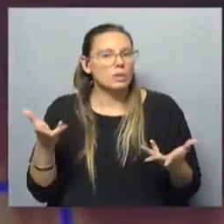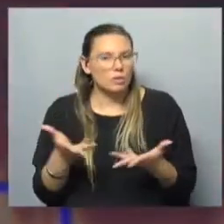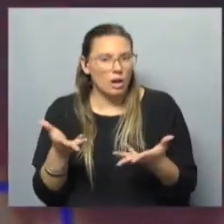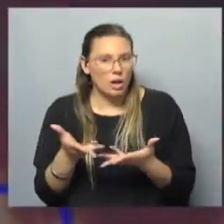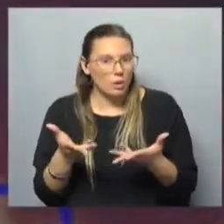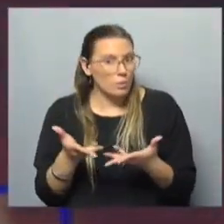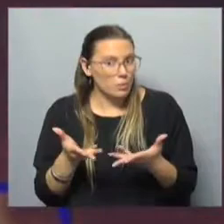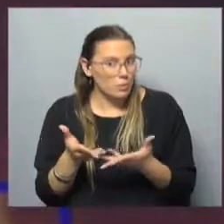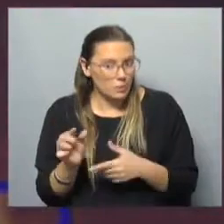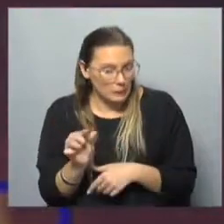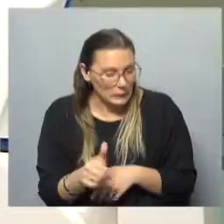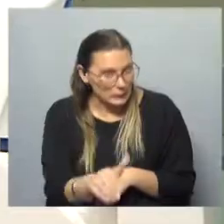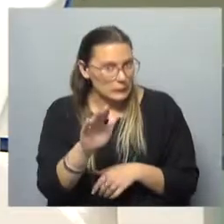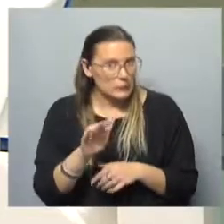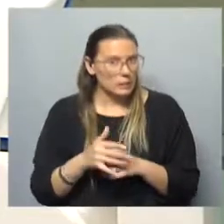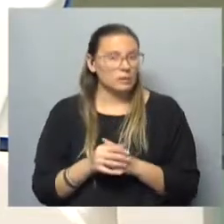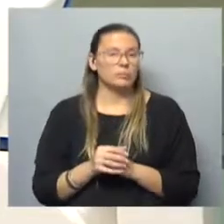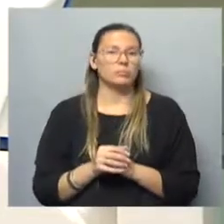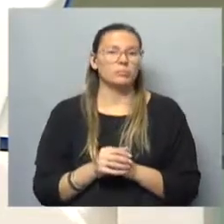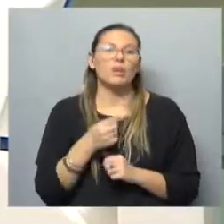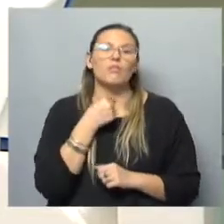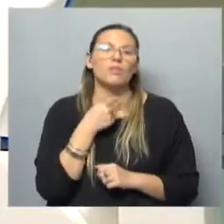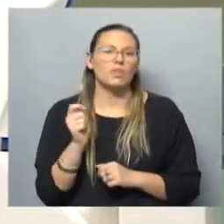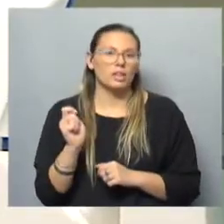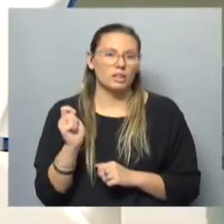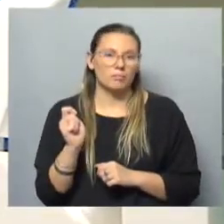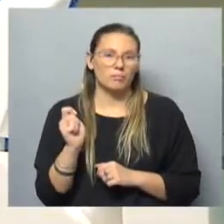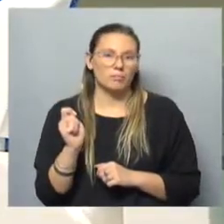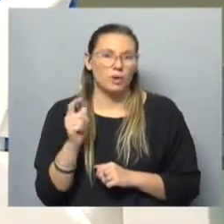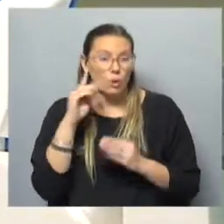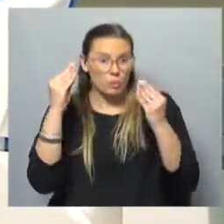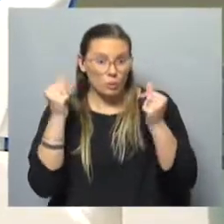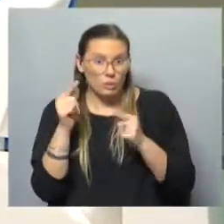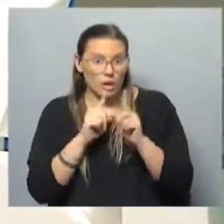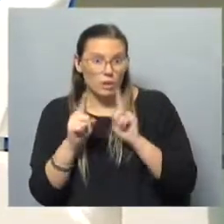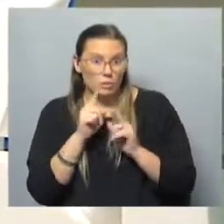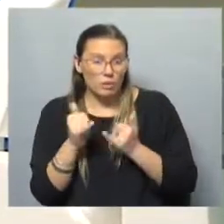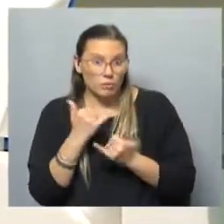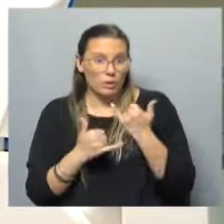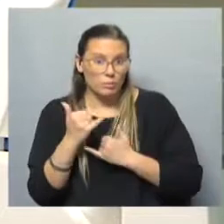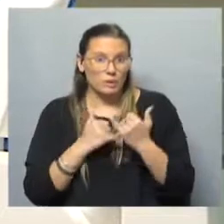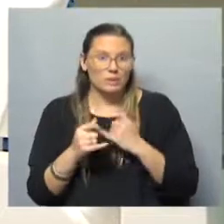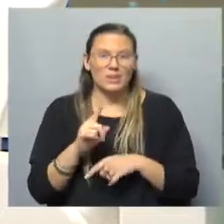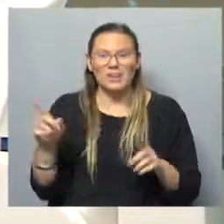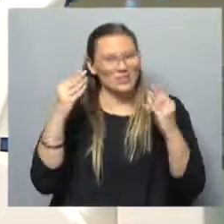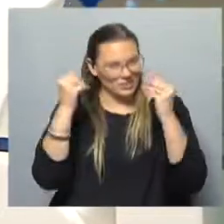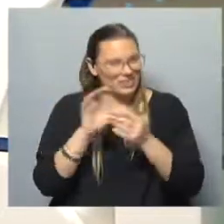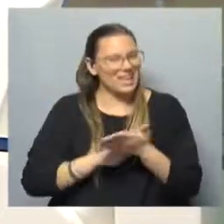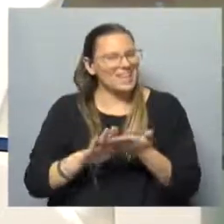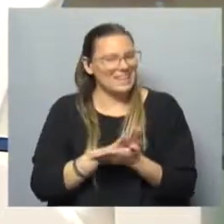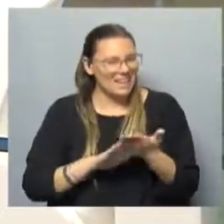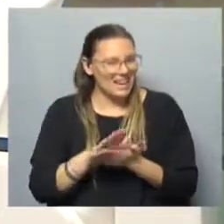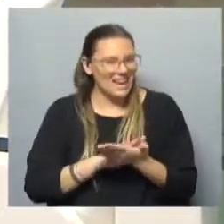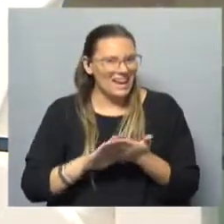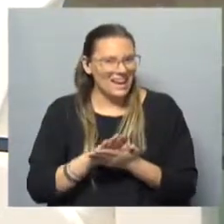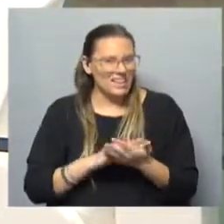de unos instantes? ¿La voz de quién? ¿O me estoy olvidando de alguna nota? No te estás olvidando de ninguna nota. Ah,